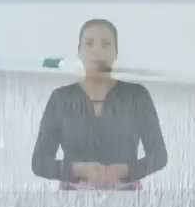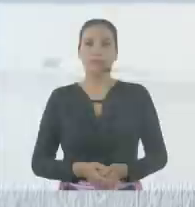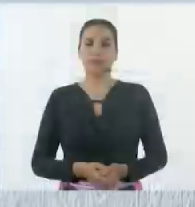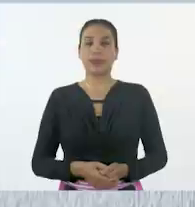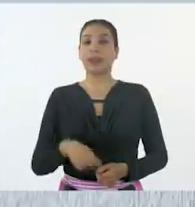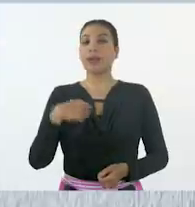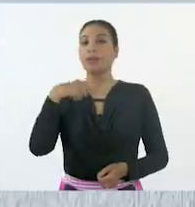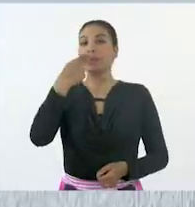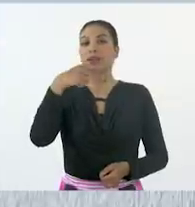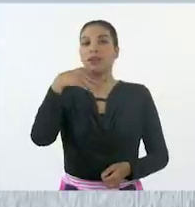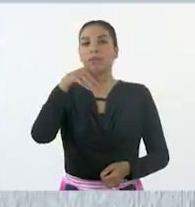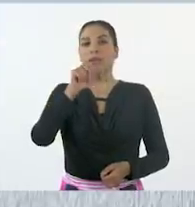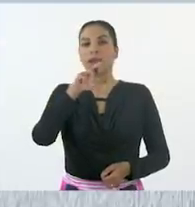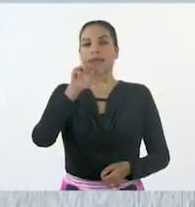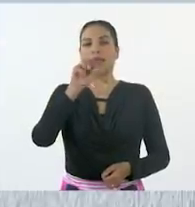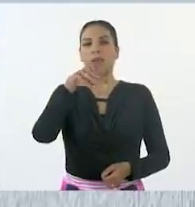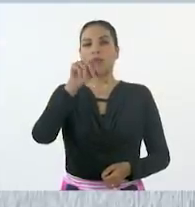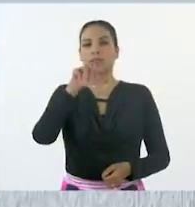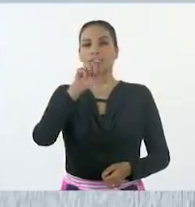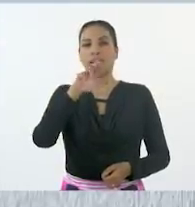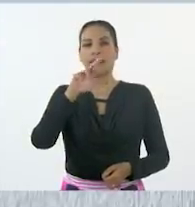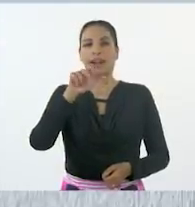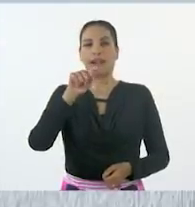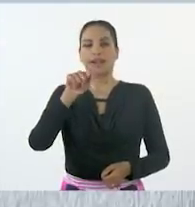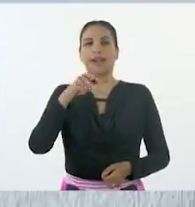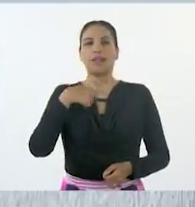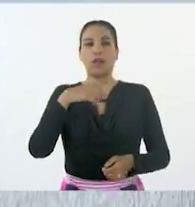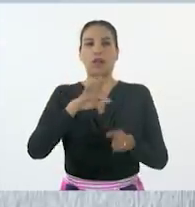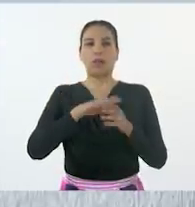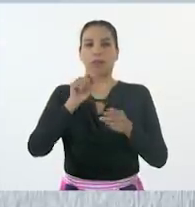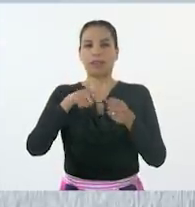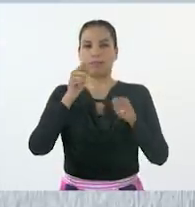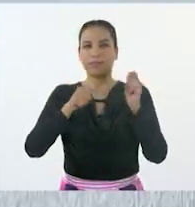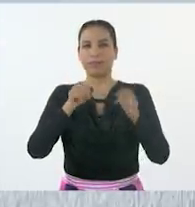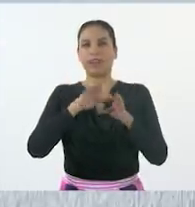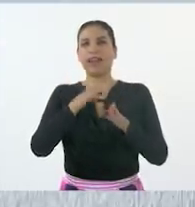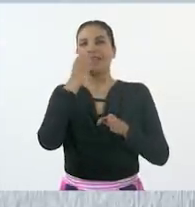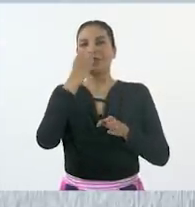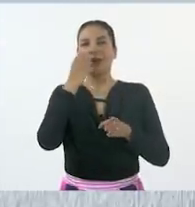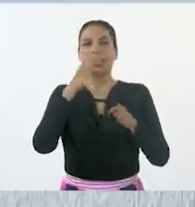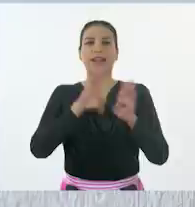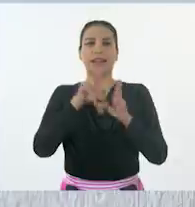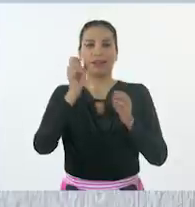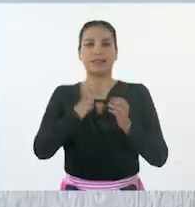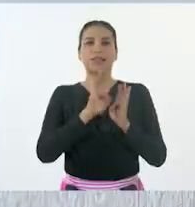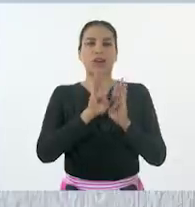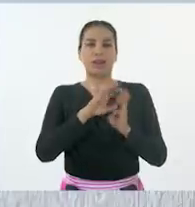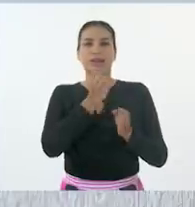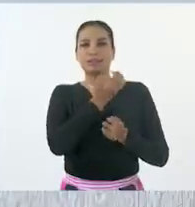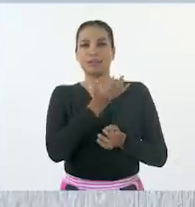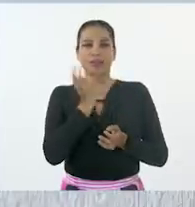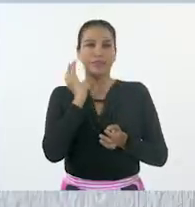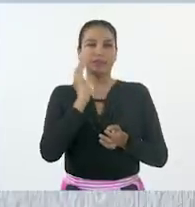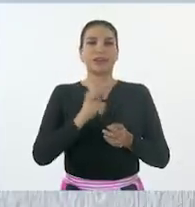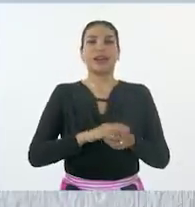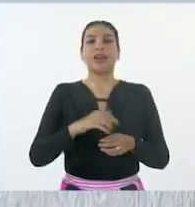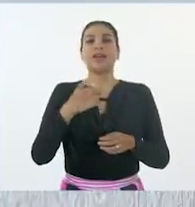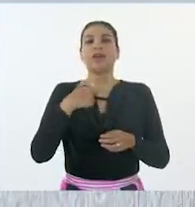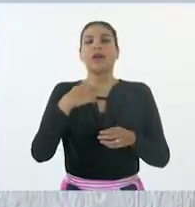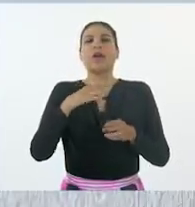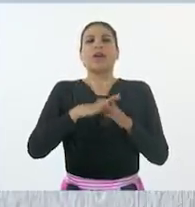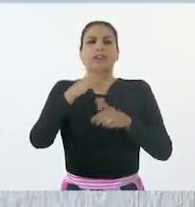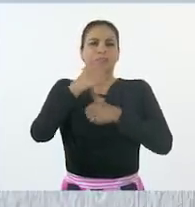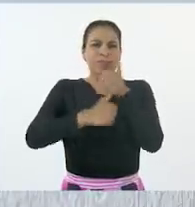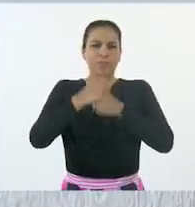Mi nombre es María Montserrat Cruz Beltrán, soy percusionista egresada del Conservatorio de Las Rosas. Tengo ejerciendo la